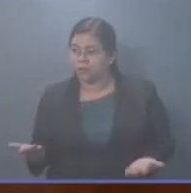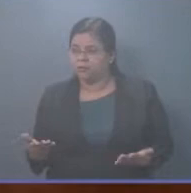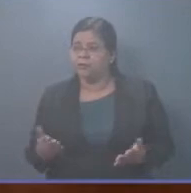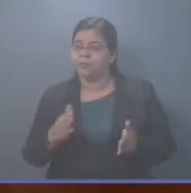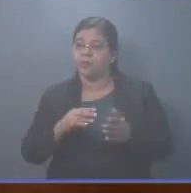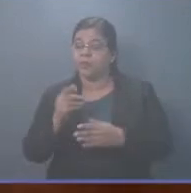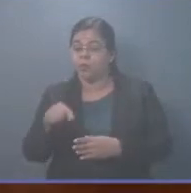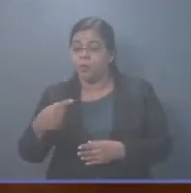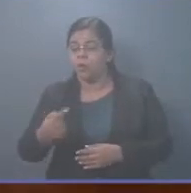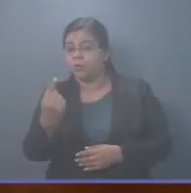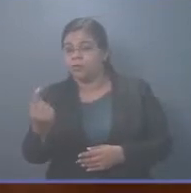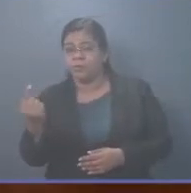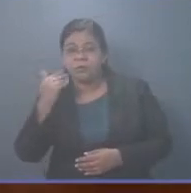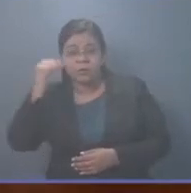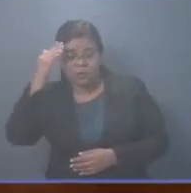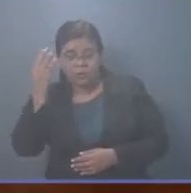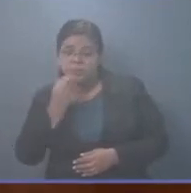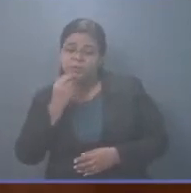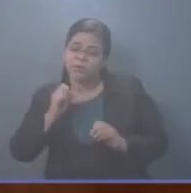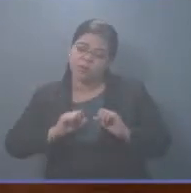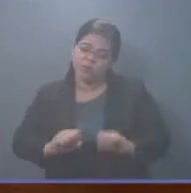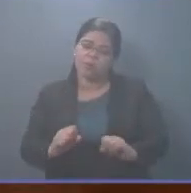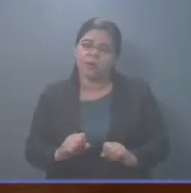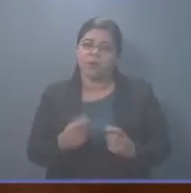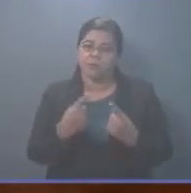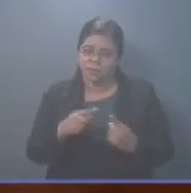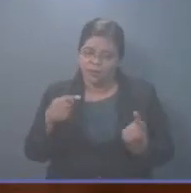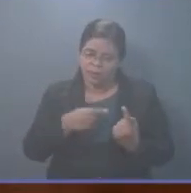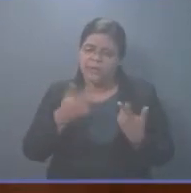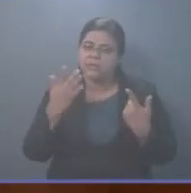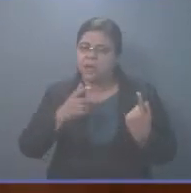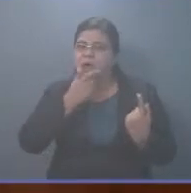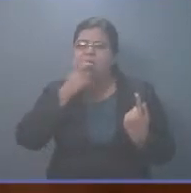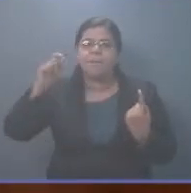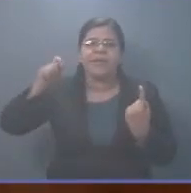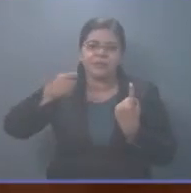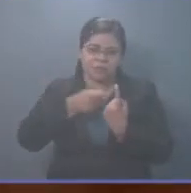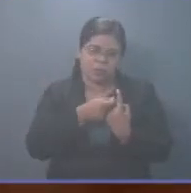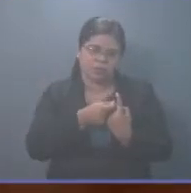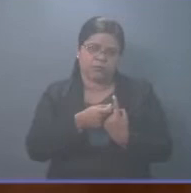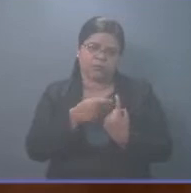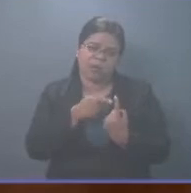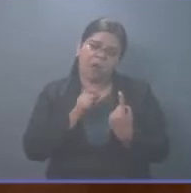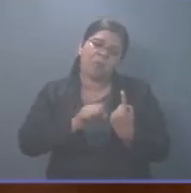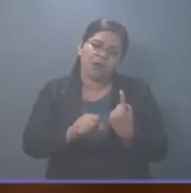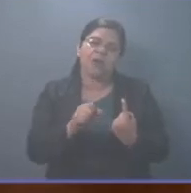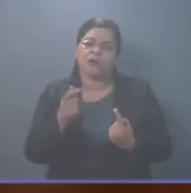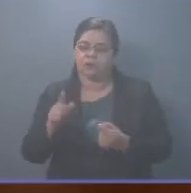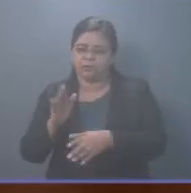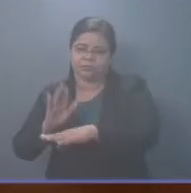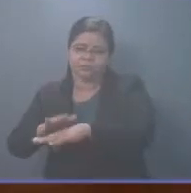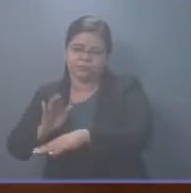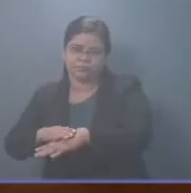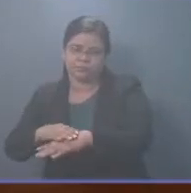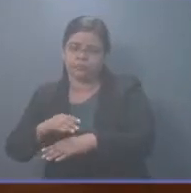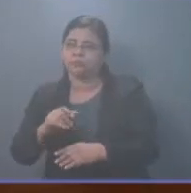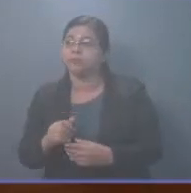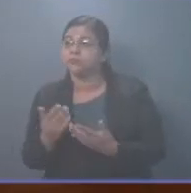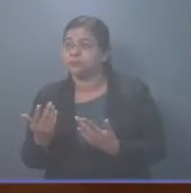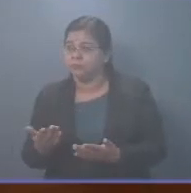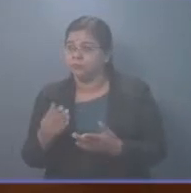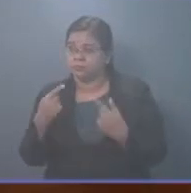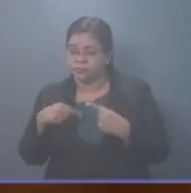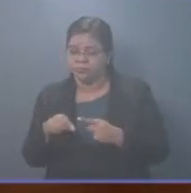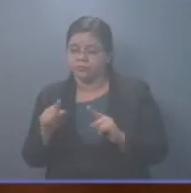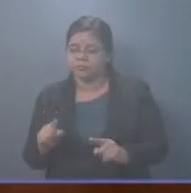el deceso de personas adultas mayores pensionadas. Esto con la misma finalidad del artículo que revisamos anteriormente, para poder